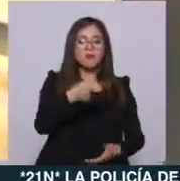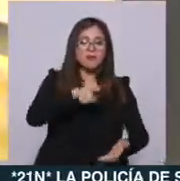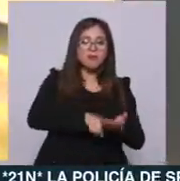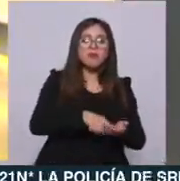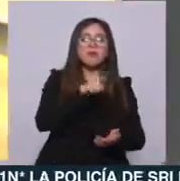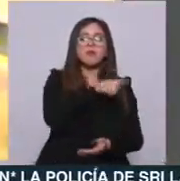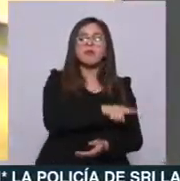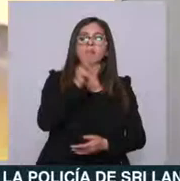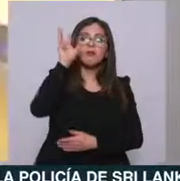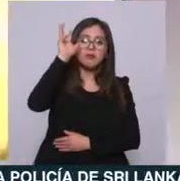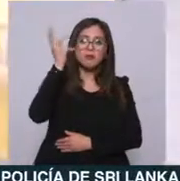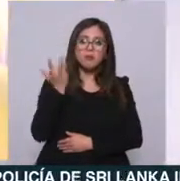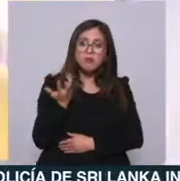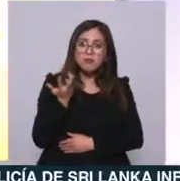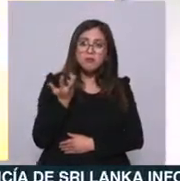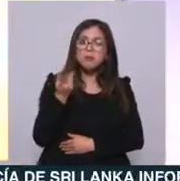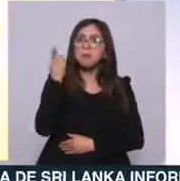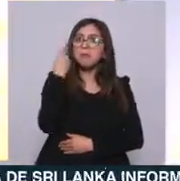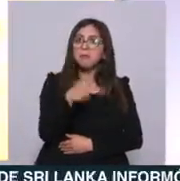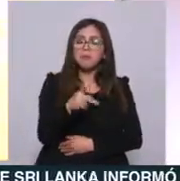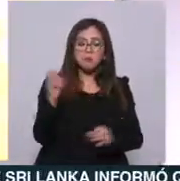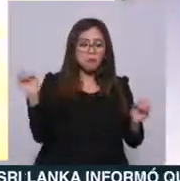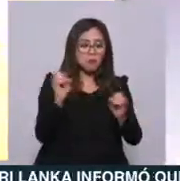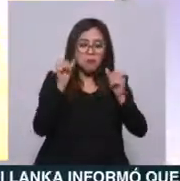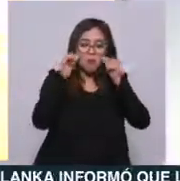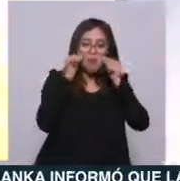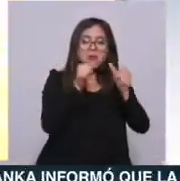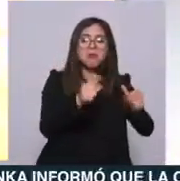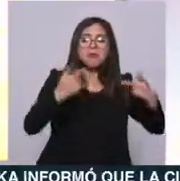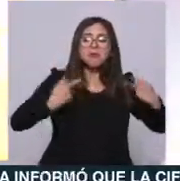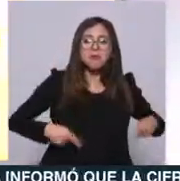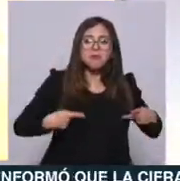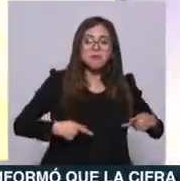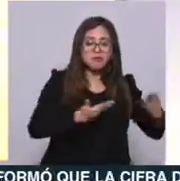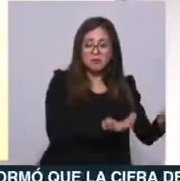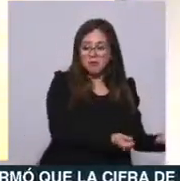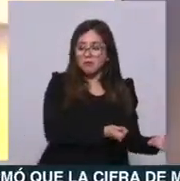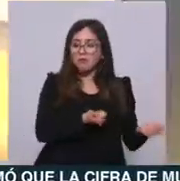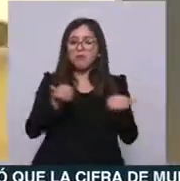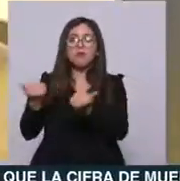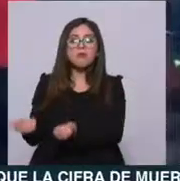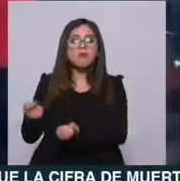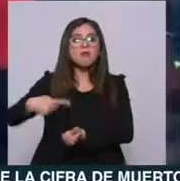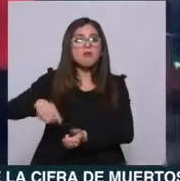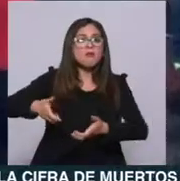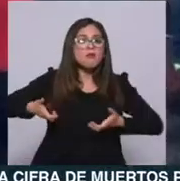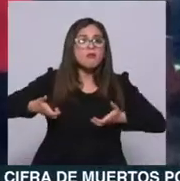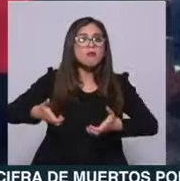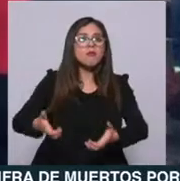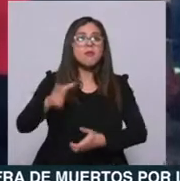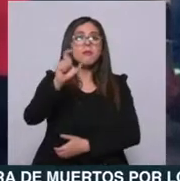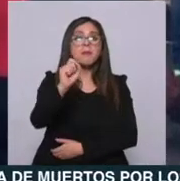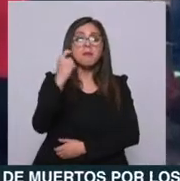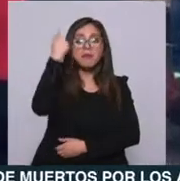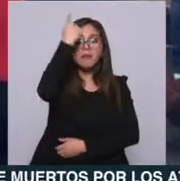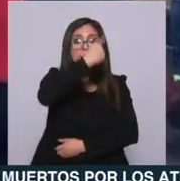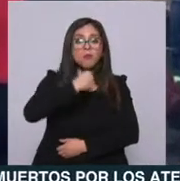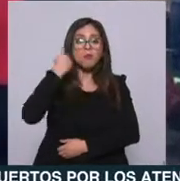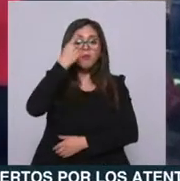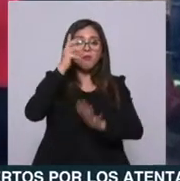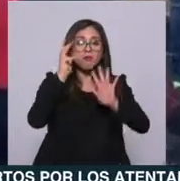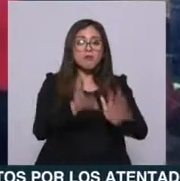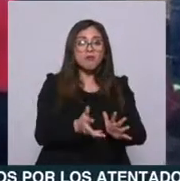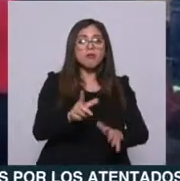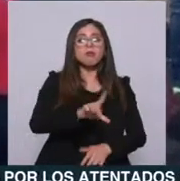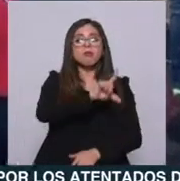Tacubaya. Lo hicieron sin protocolo de atención al usuario y la dejaron abandonada en la calle por más de 20 horas hasta que falleció